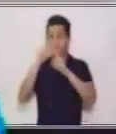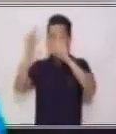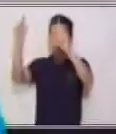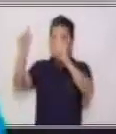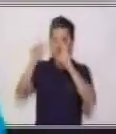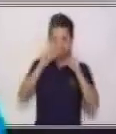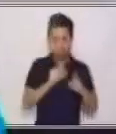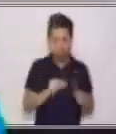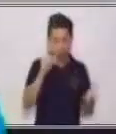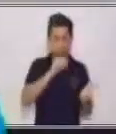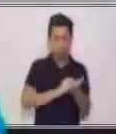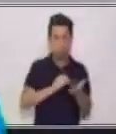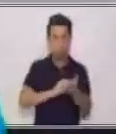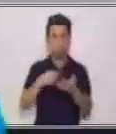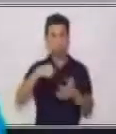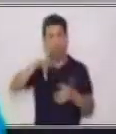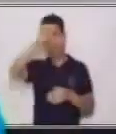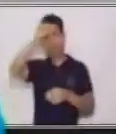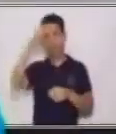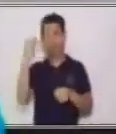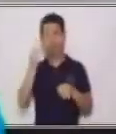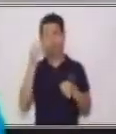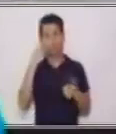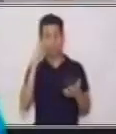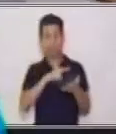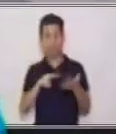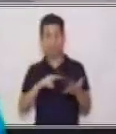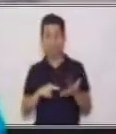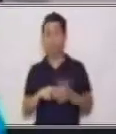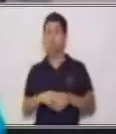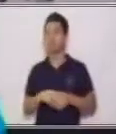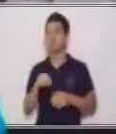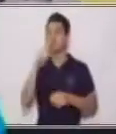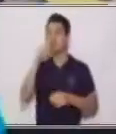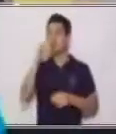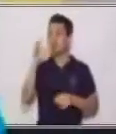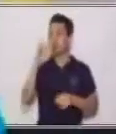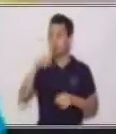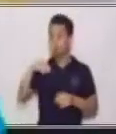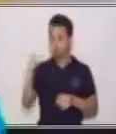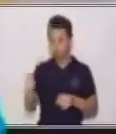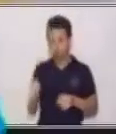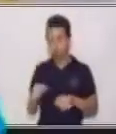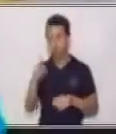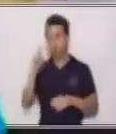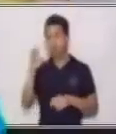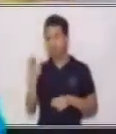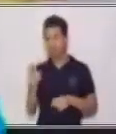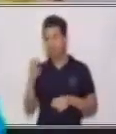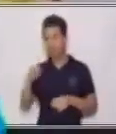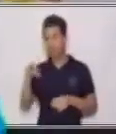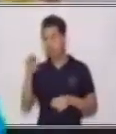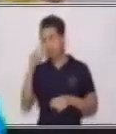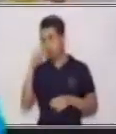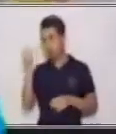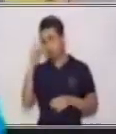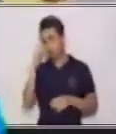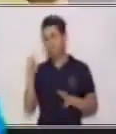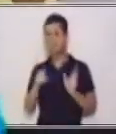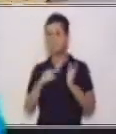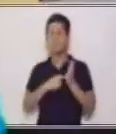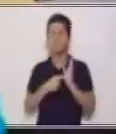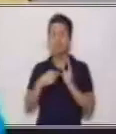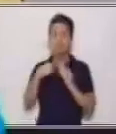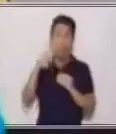quedar, sino que también, como es esta toma de notas o toma de apuntes, como te estaba diciendo, esto nos ayuda